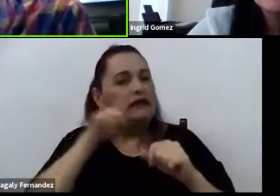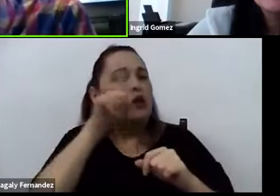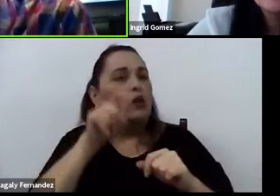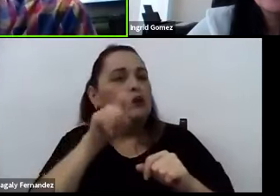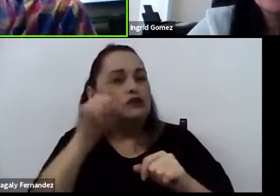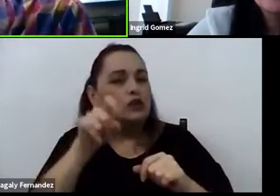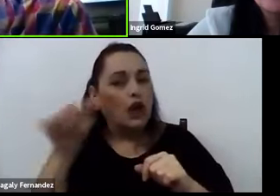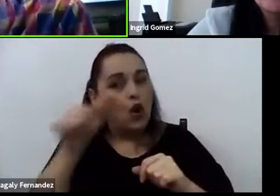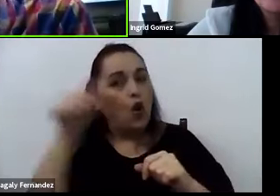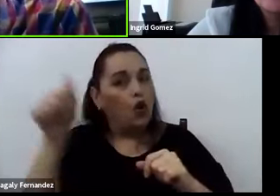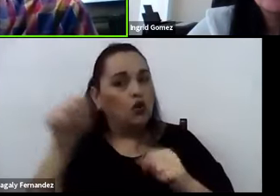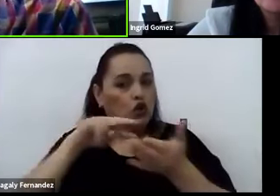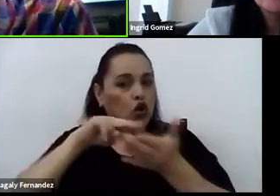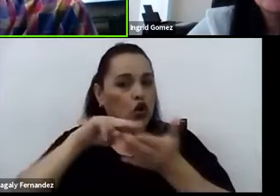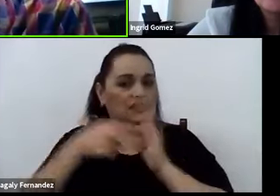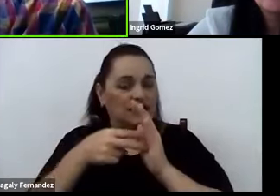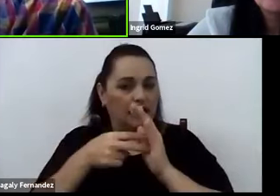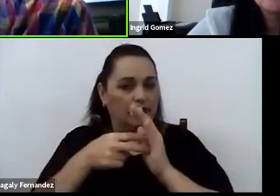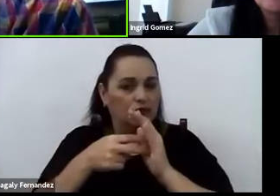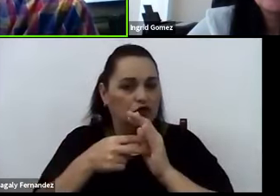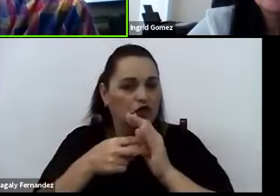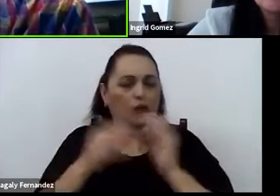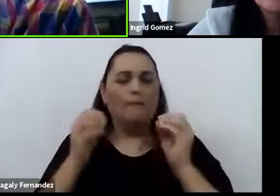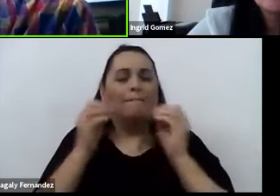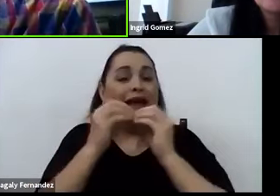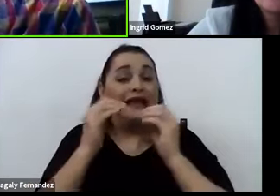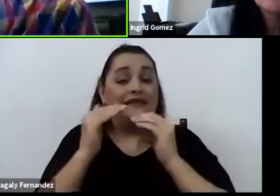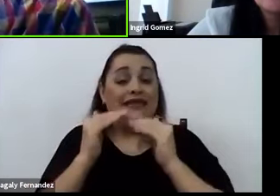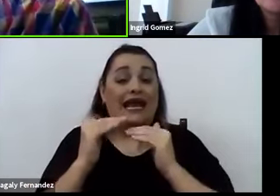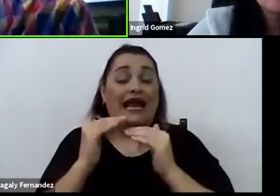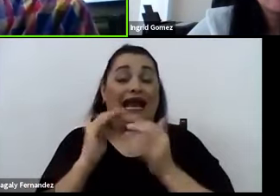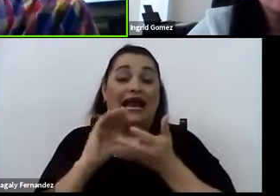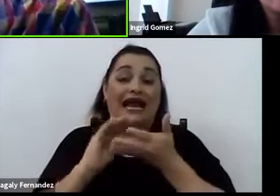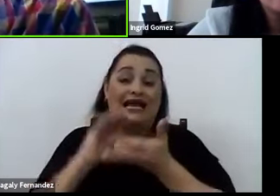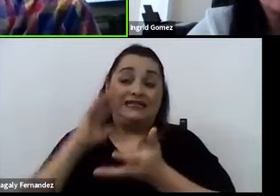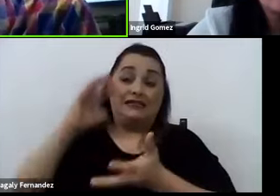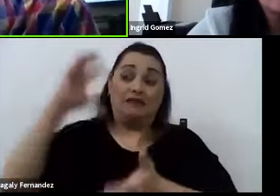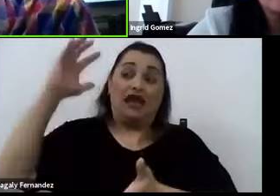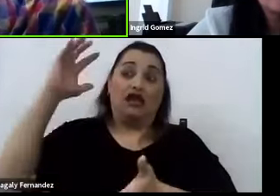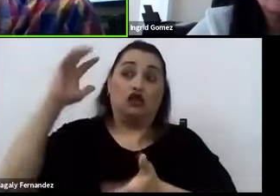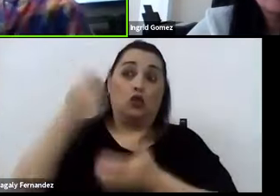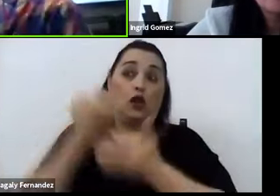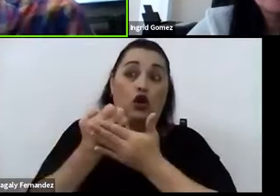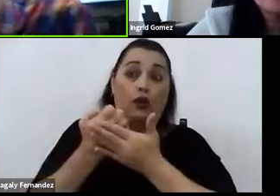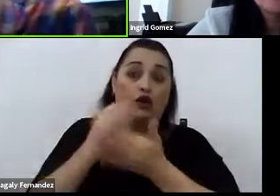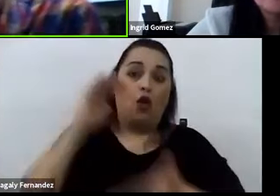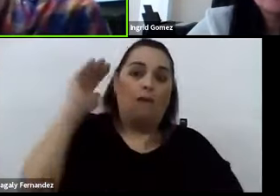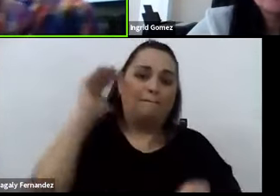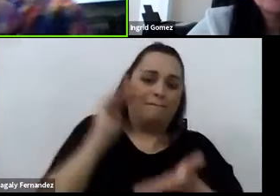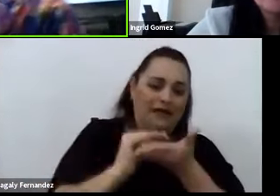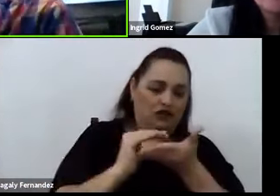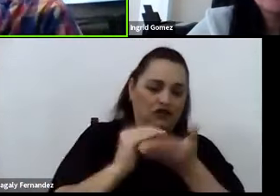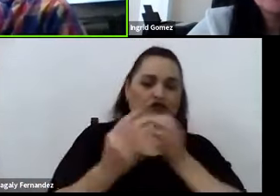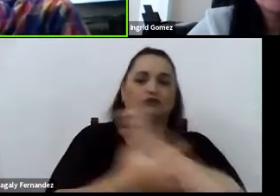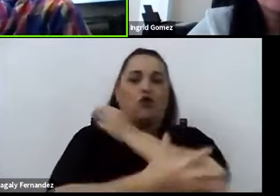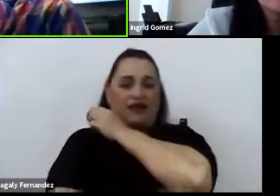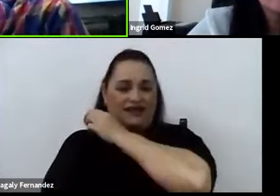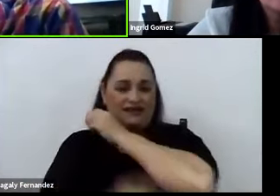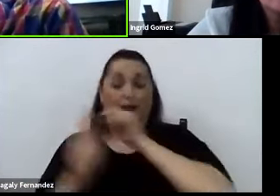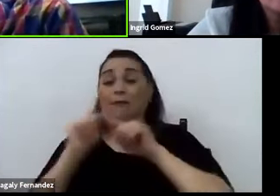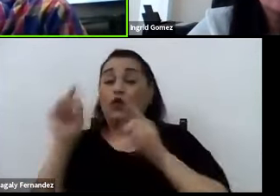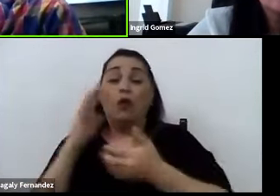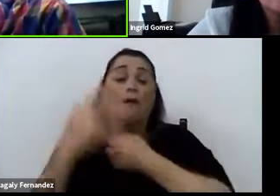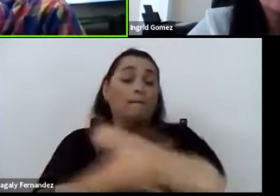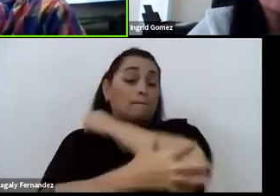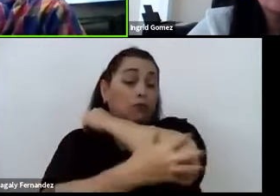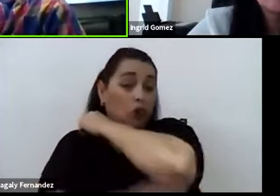otro concepto de la ecuación, que es más crecimiento económico, menos pobreza. Pero hemos dicho en la conferencia que la pobreza es también